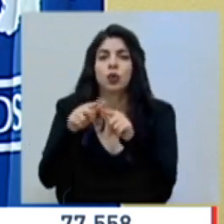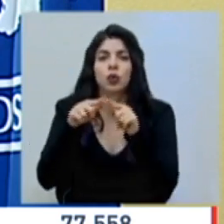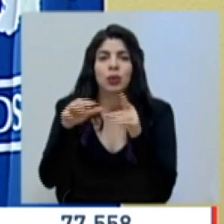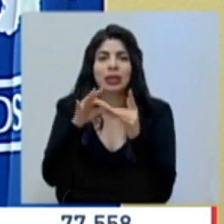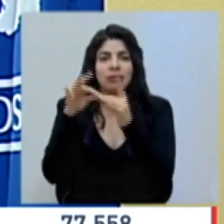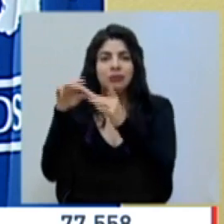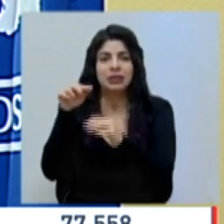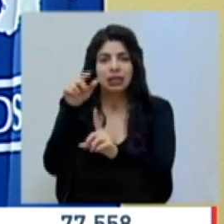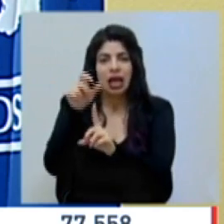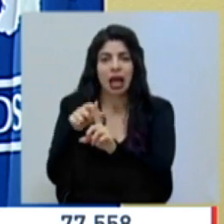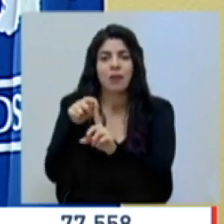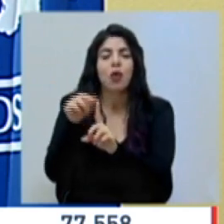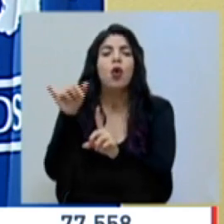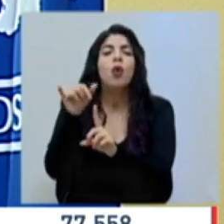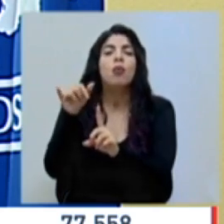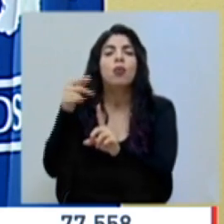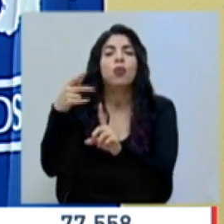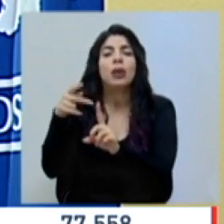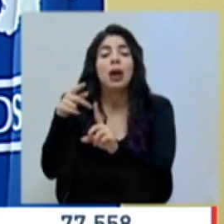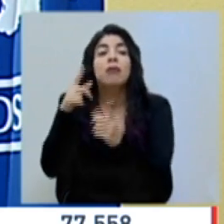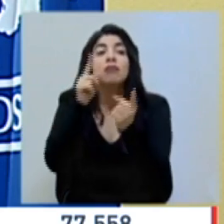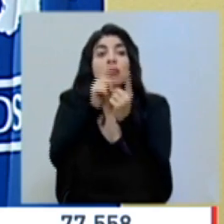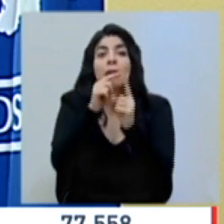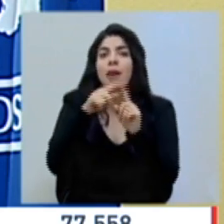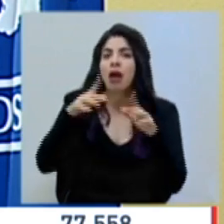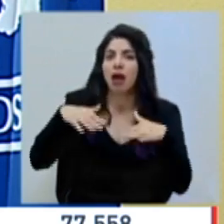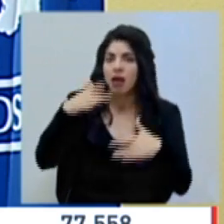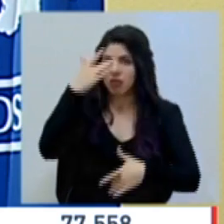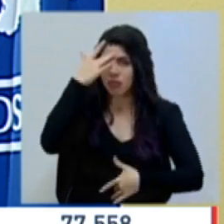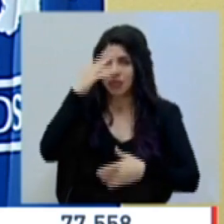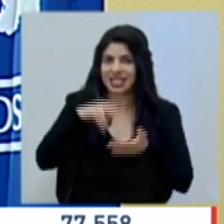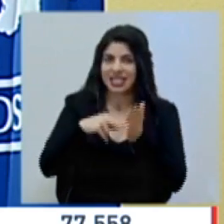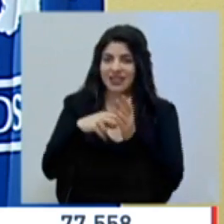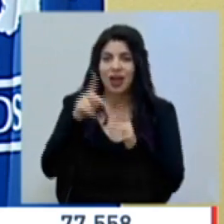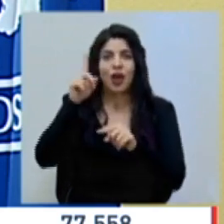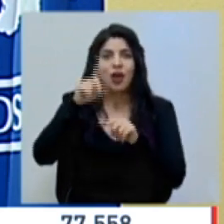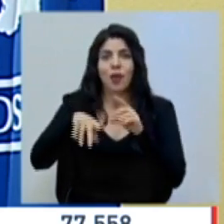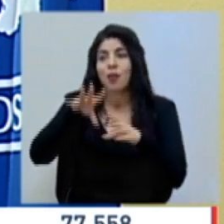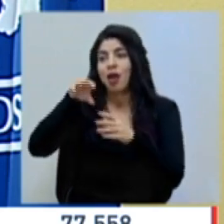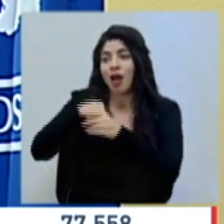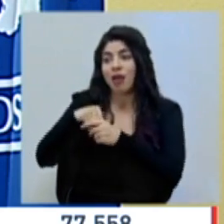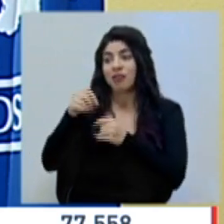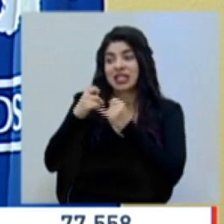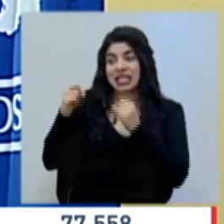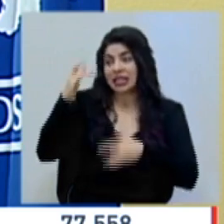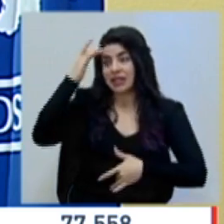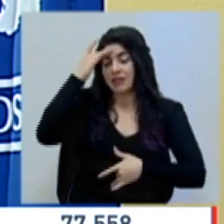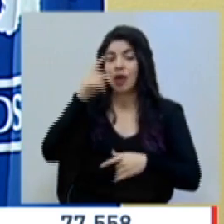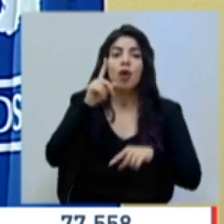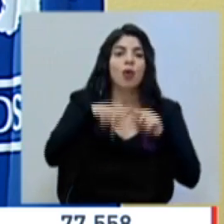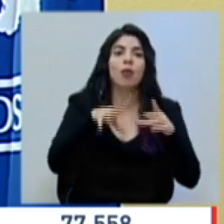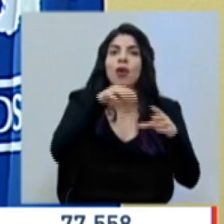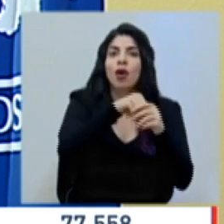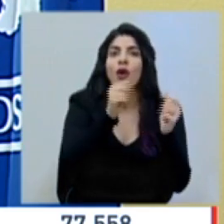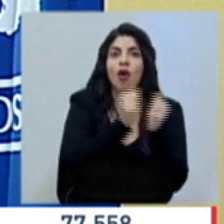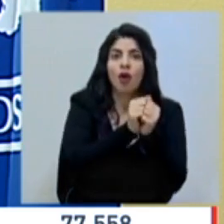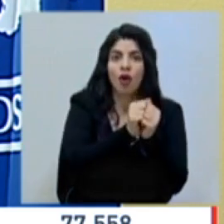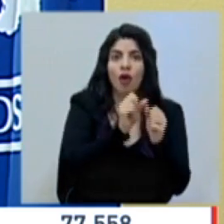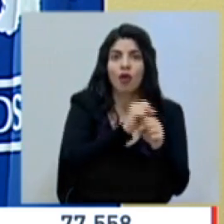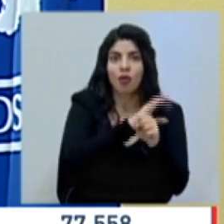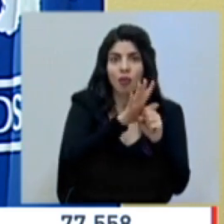no estuviesen en el mismo albergue de las personas evacuadas que no tienen ese diagnóstico